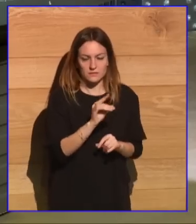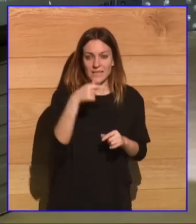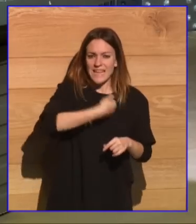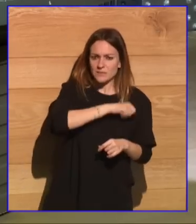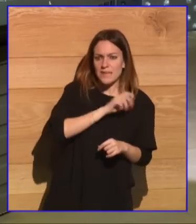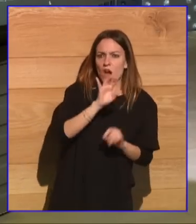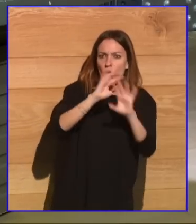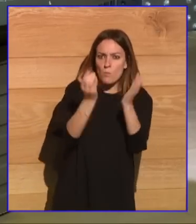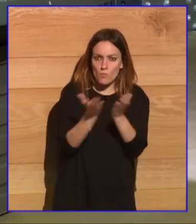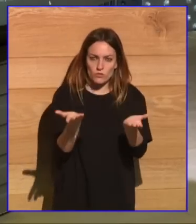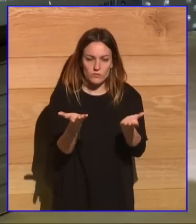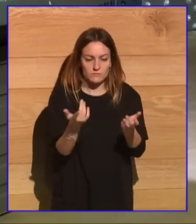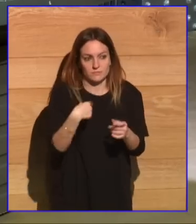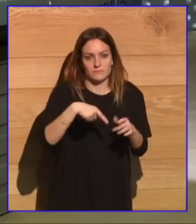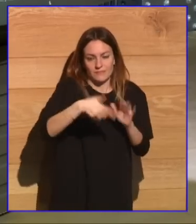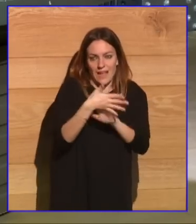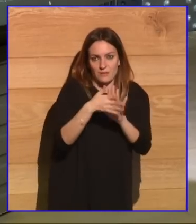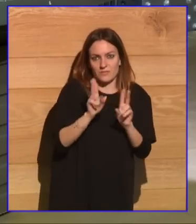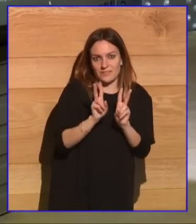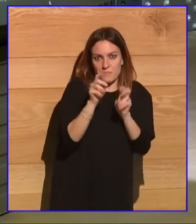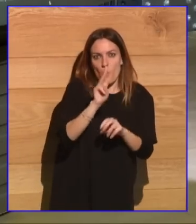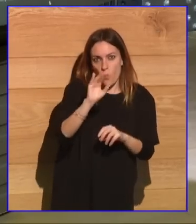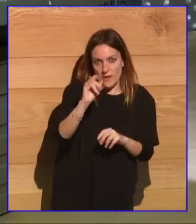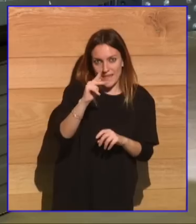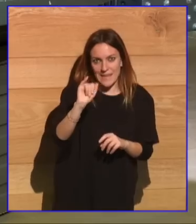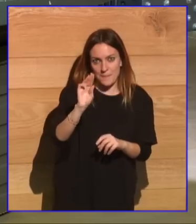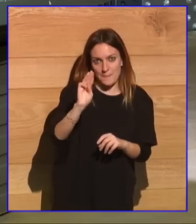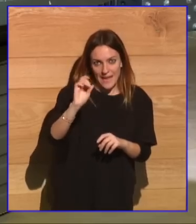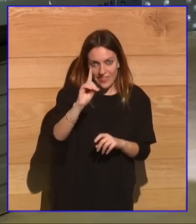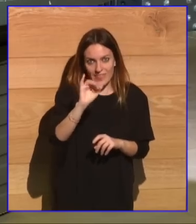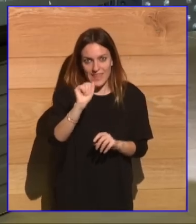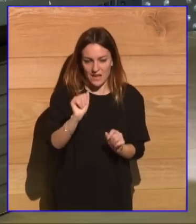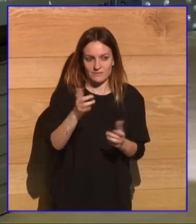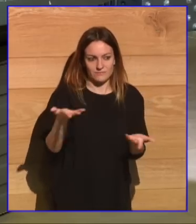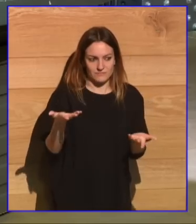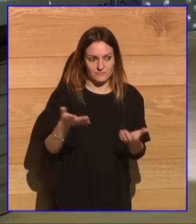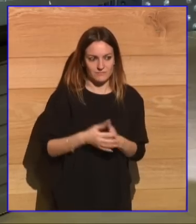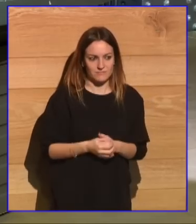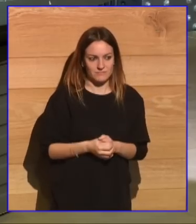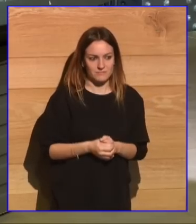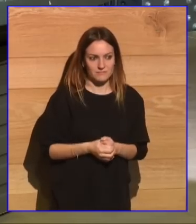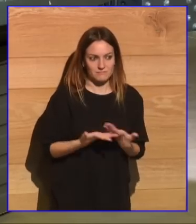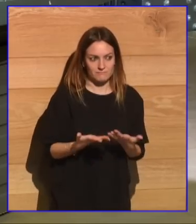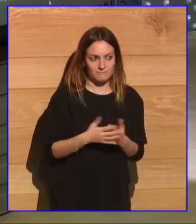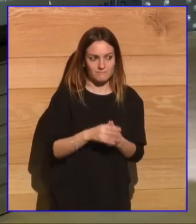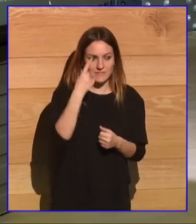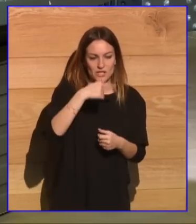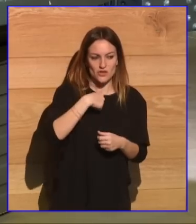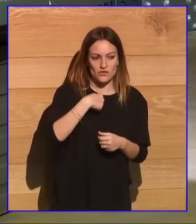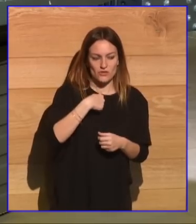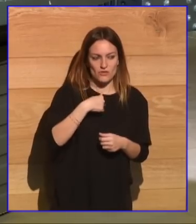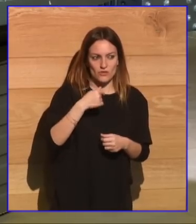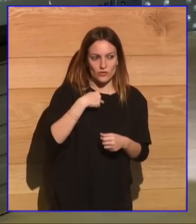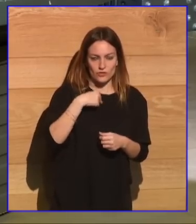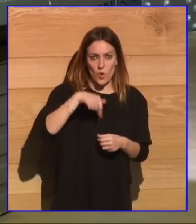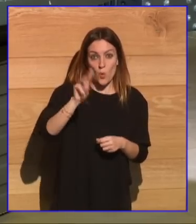El mundo estamos entero. hablando de Wikipedia, El mundo no estoy disparando al aire, ¿vale? Estamos hablando de Wikipedia. ¿Sabéis que yo soy de las personas que dono En el mundo entero.